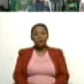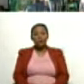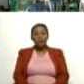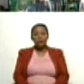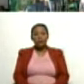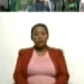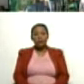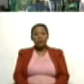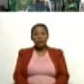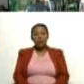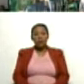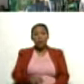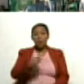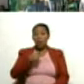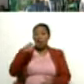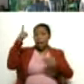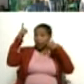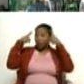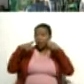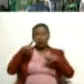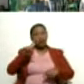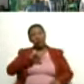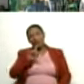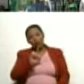Ellos no es que son chavistas, chavistas no.